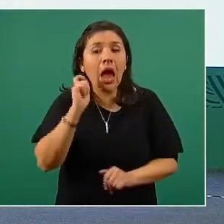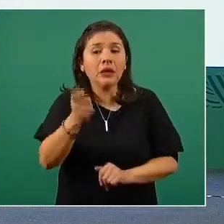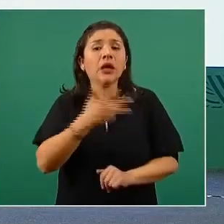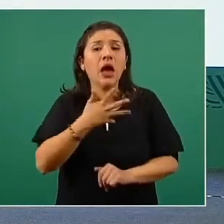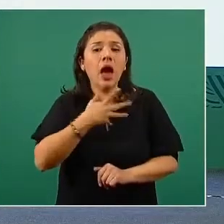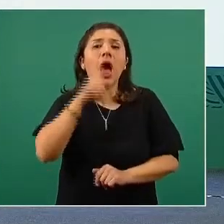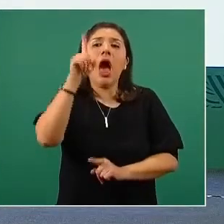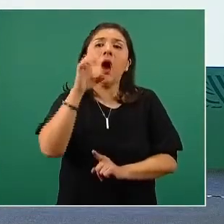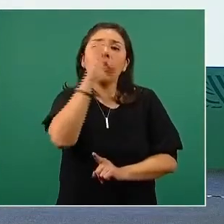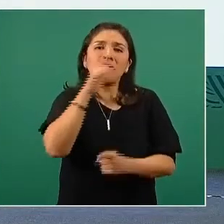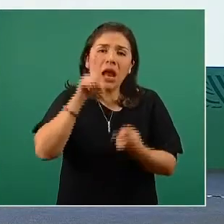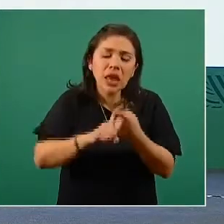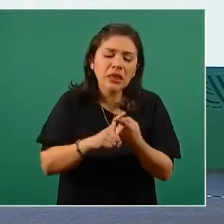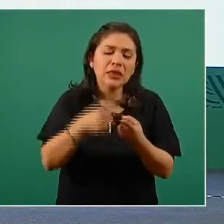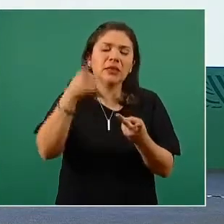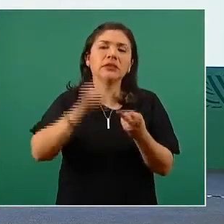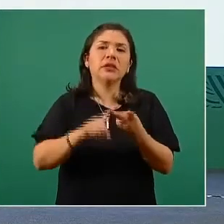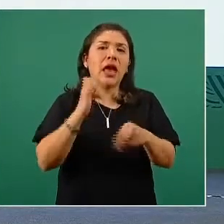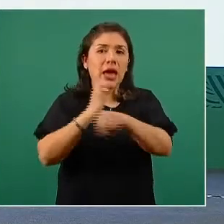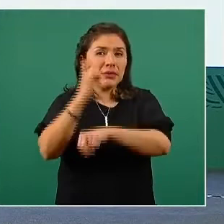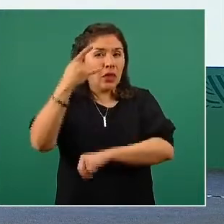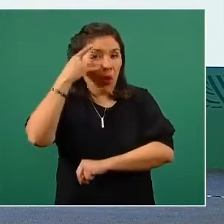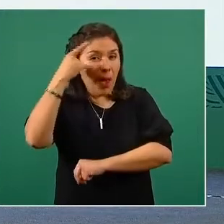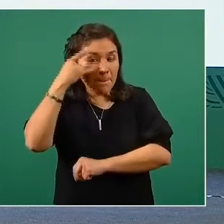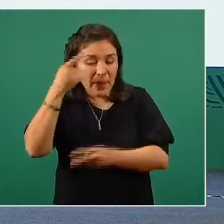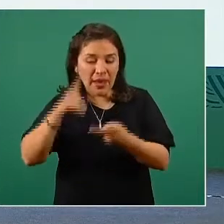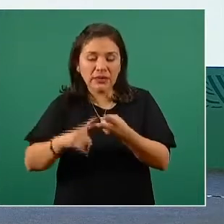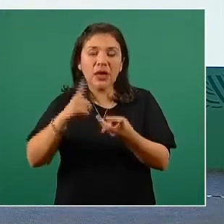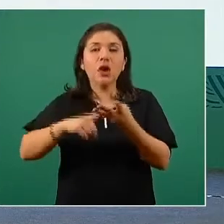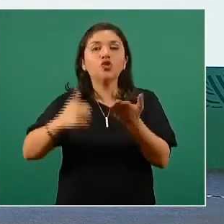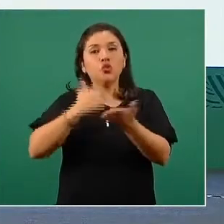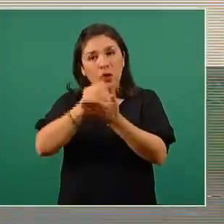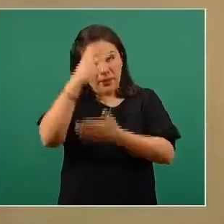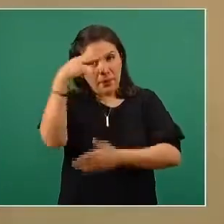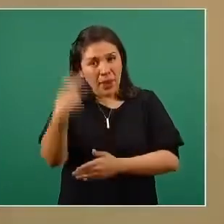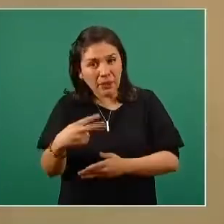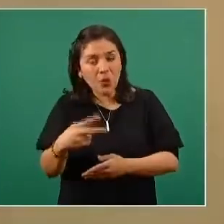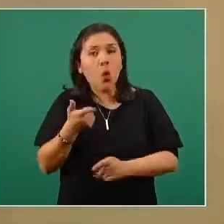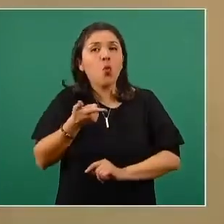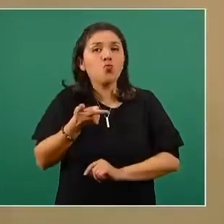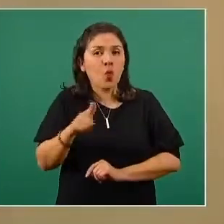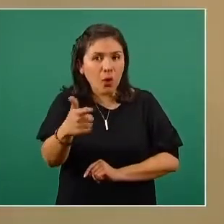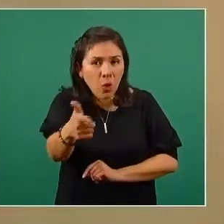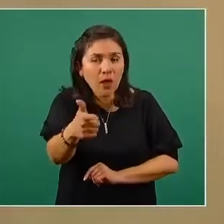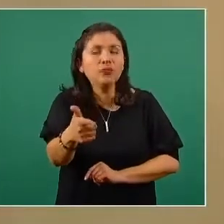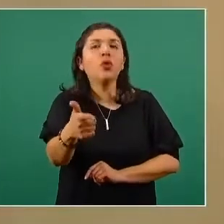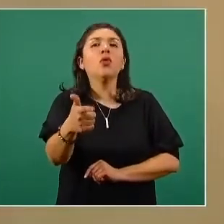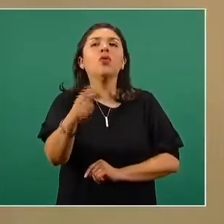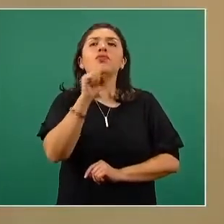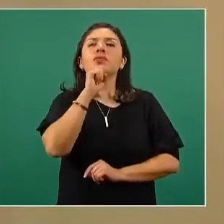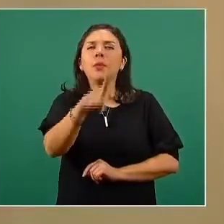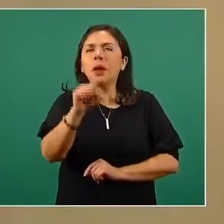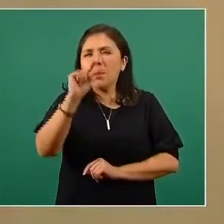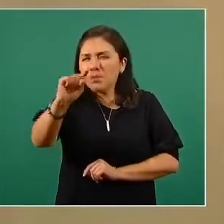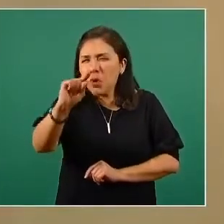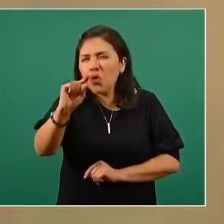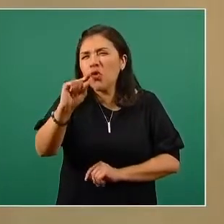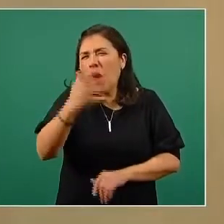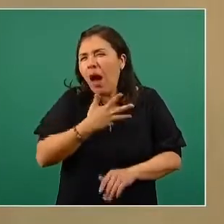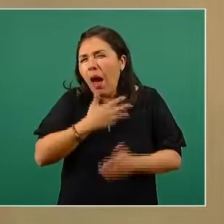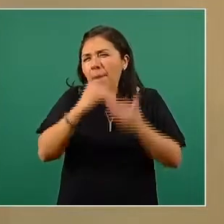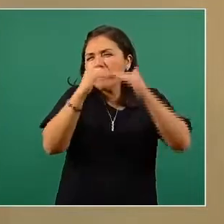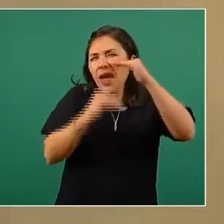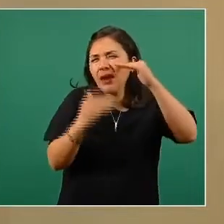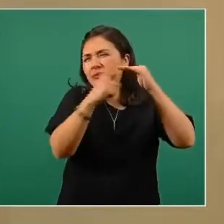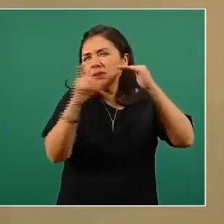distribuidas en Aguascalientes, el estado de Campeche, Ciudad de México, Guanajuato, y un poco o menos